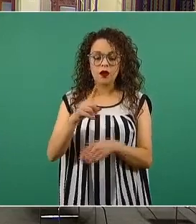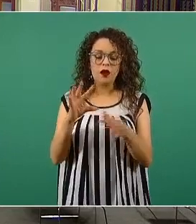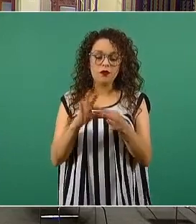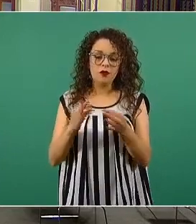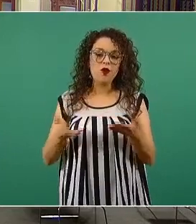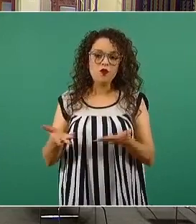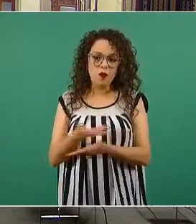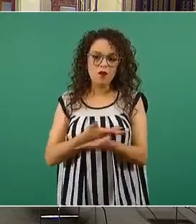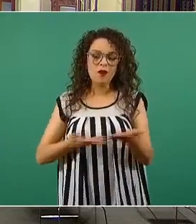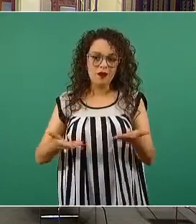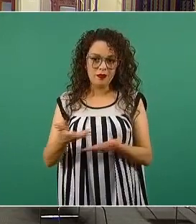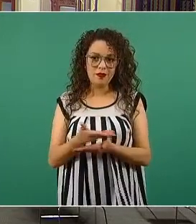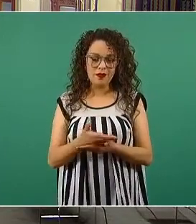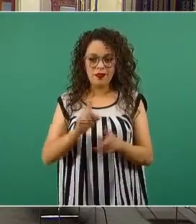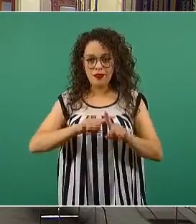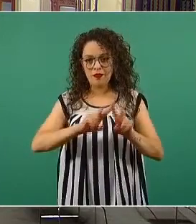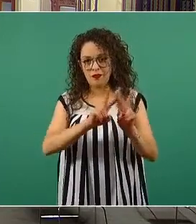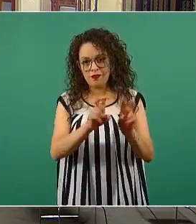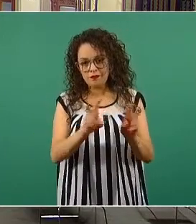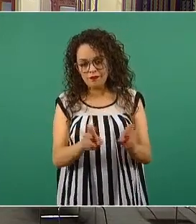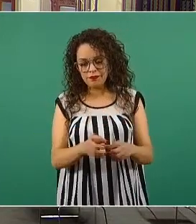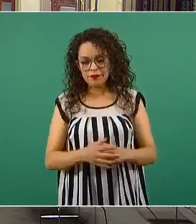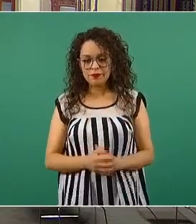elementos. Y, doctor, pues,